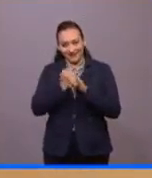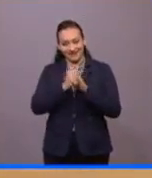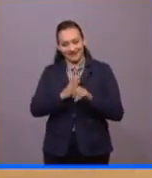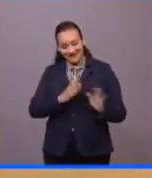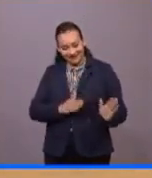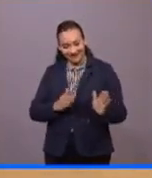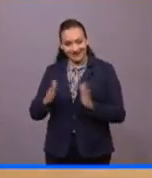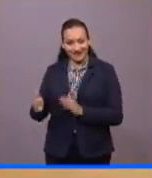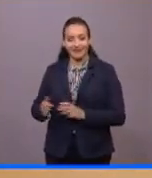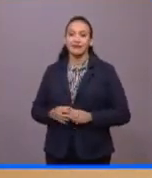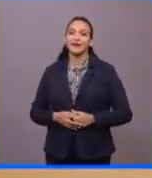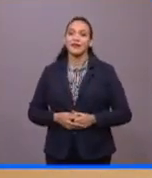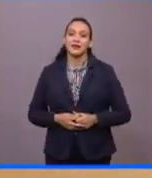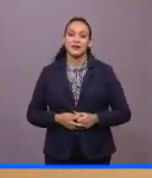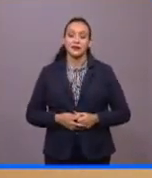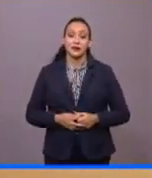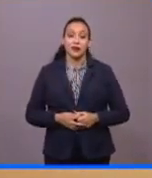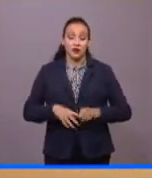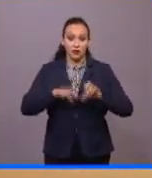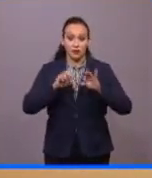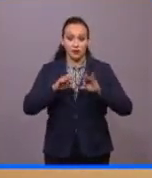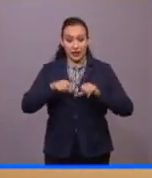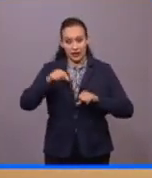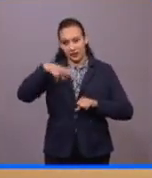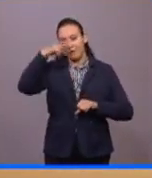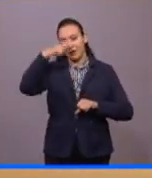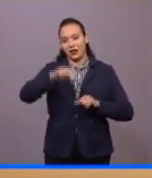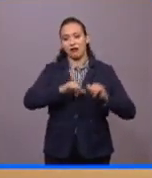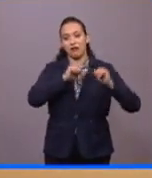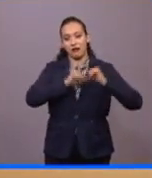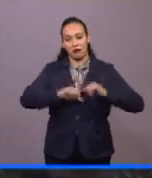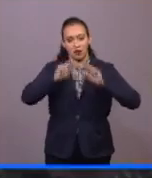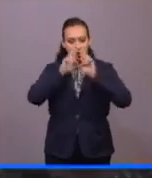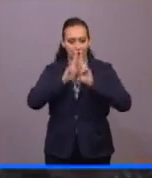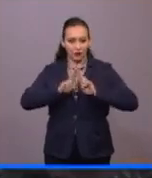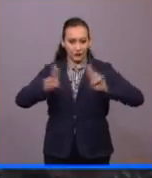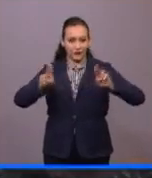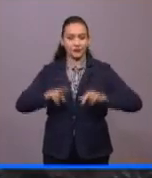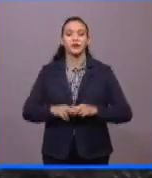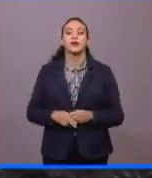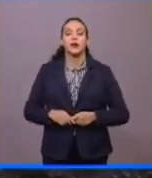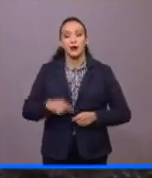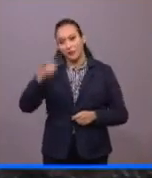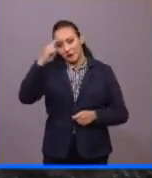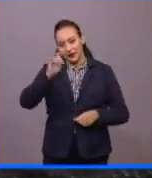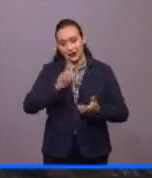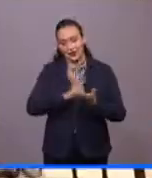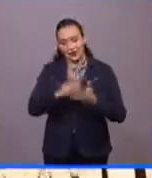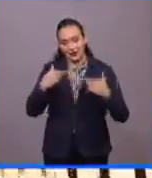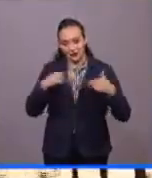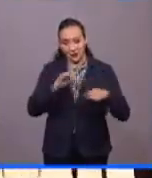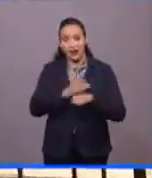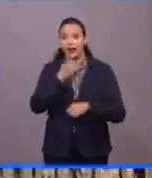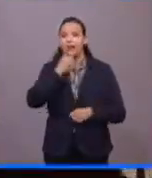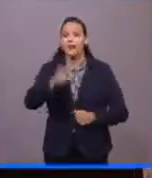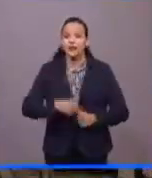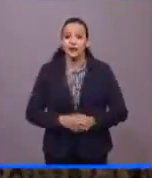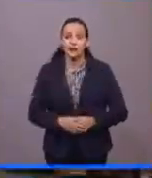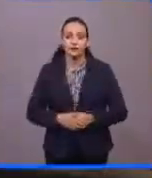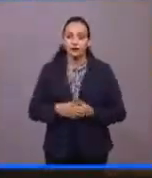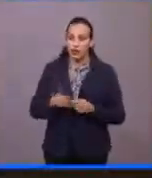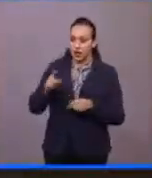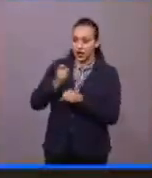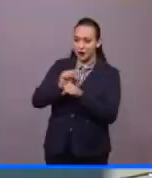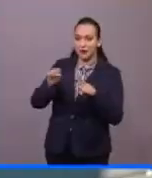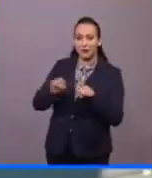Laura, por esta información. Y la oficina en México del Alto Comisionado de la ONU para los Derechos Humanos saludó la decisión de la